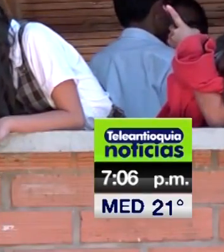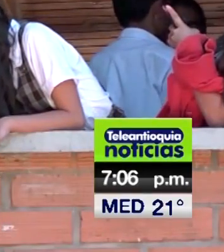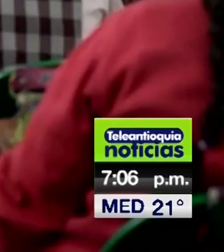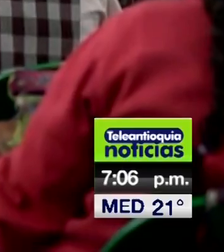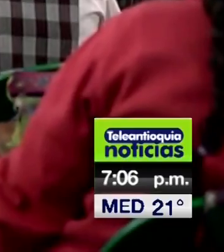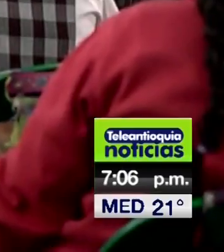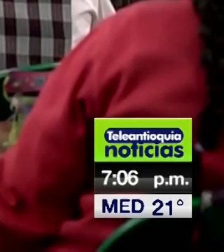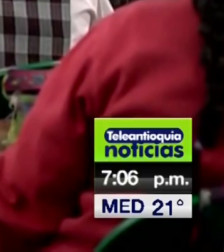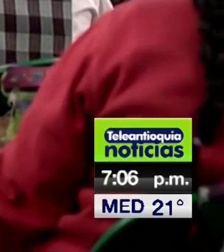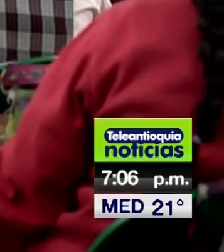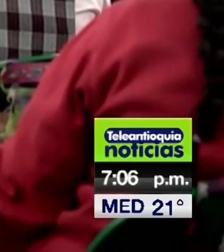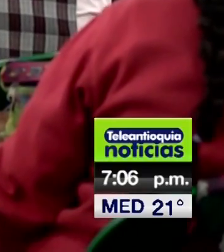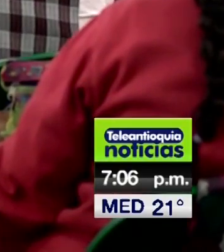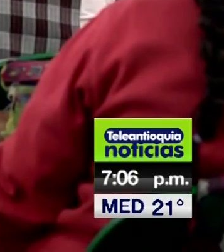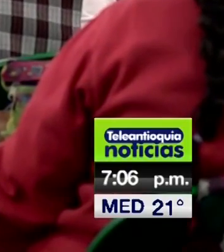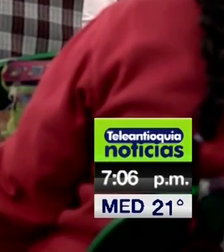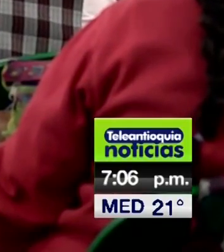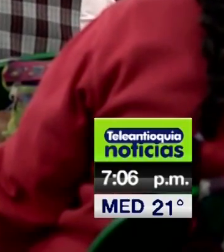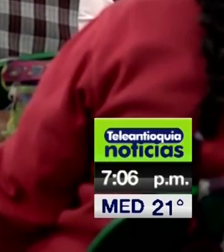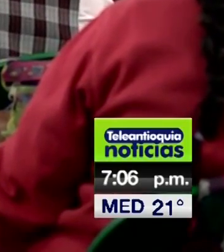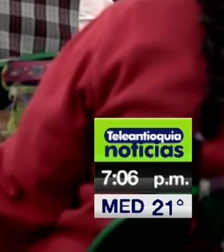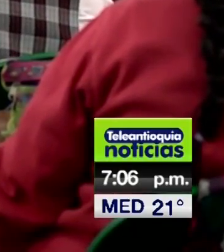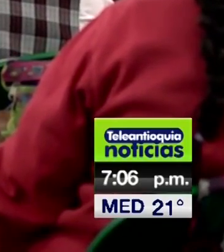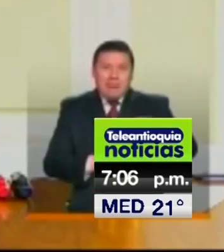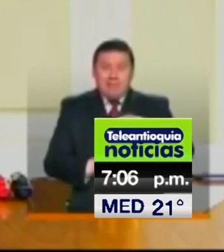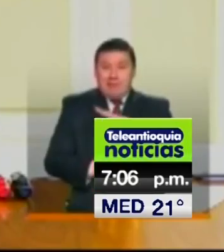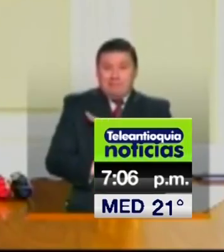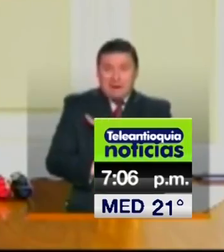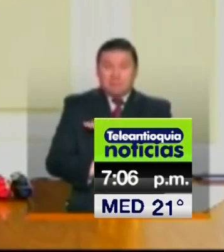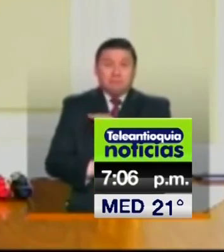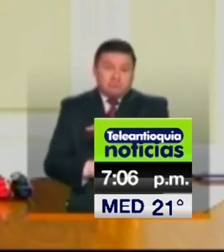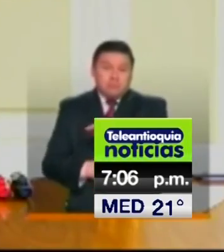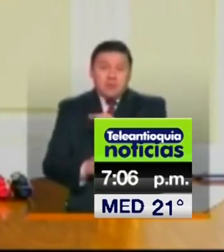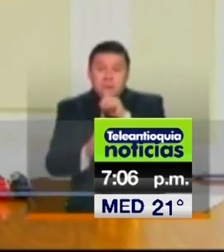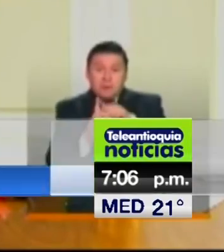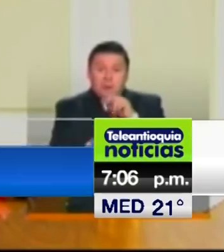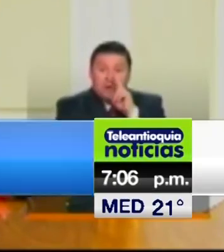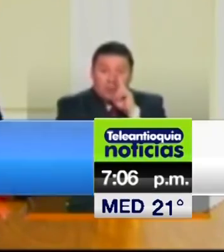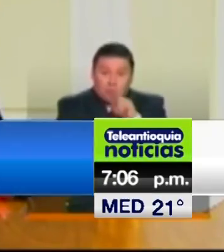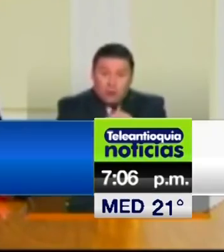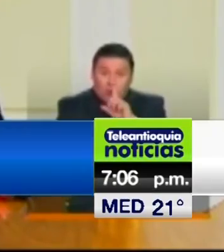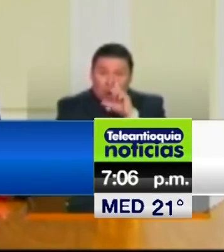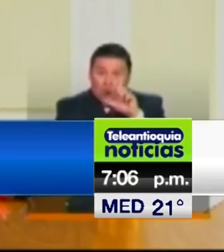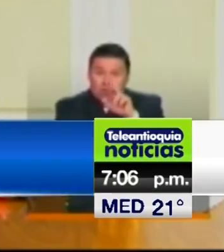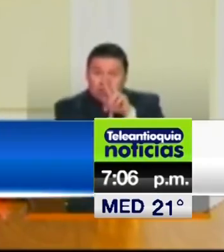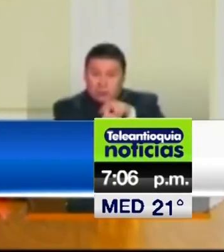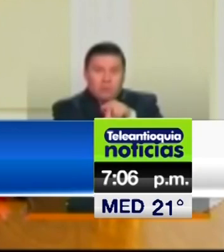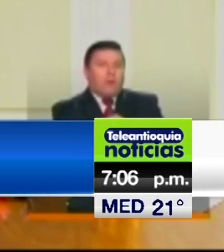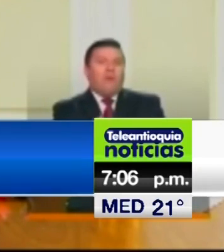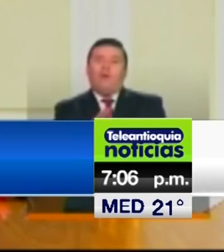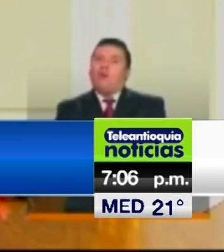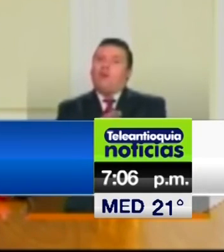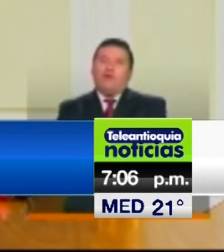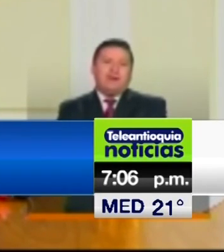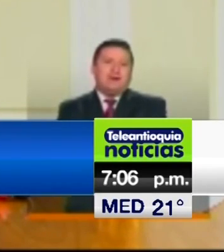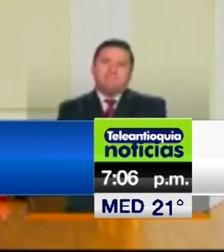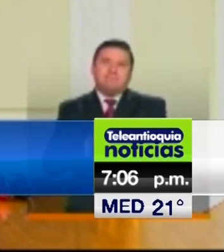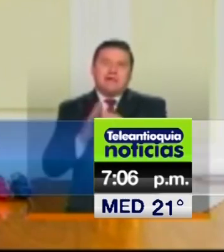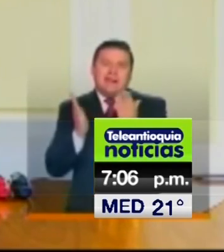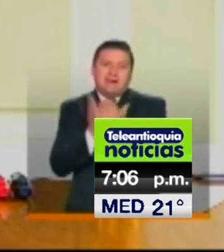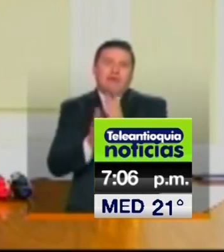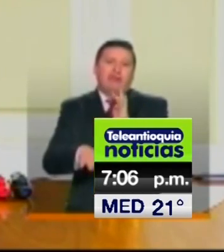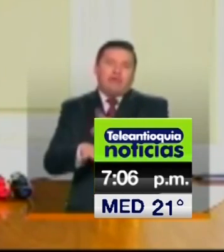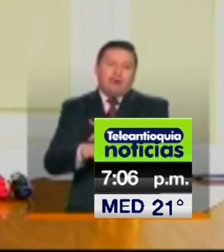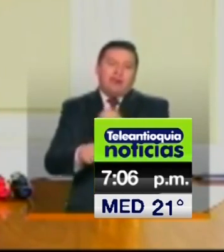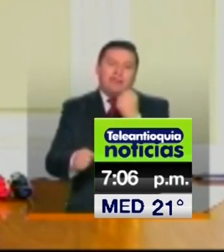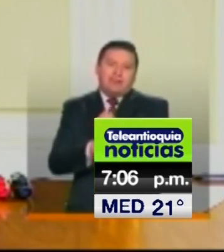universitaria, aseguró que por lo pronto no regresarán a las aulas. En los meses de junio y julio seguiremos con estudio